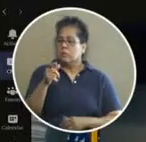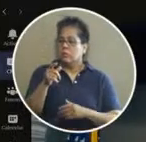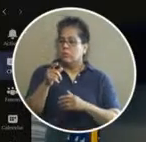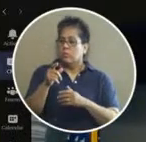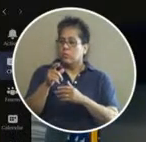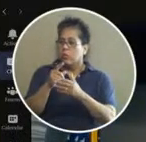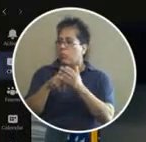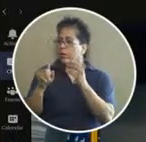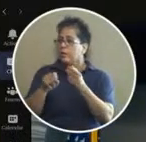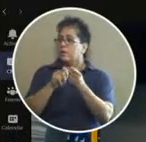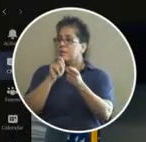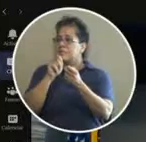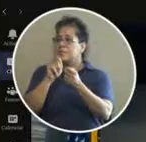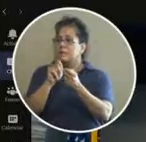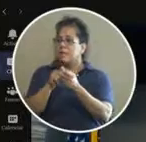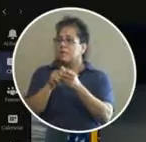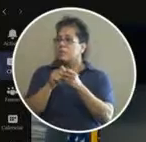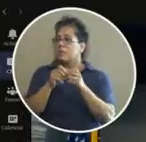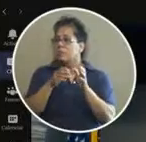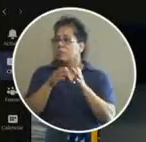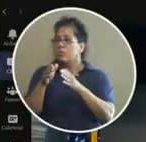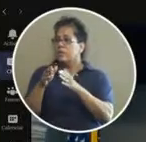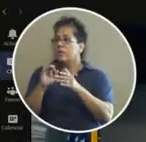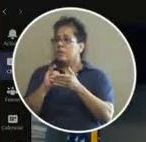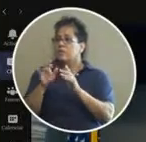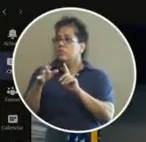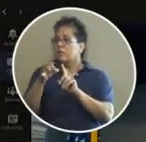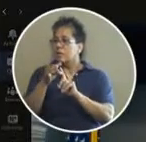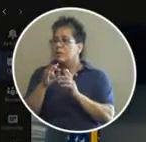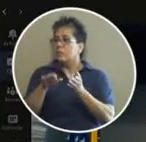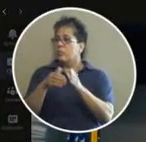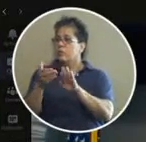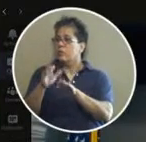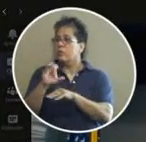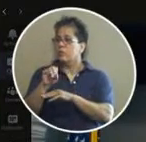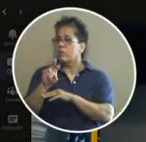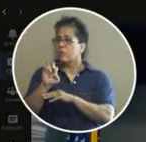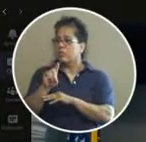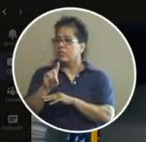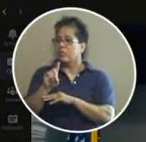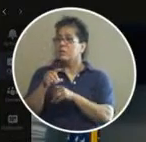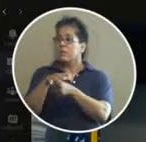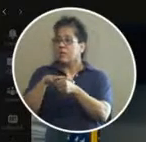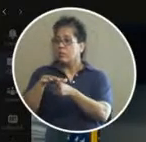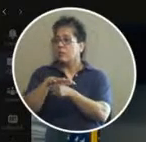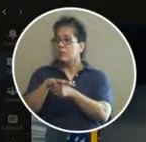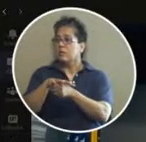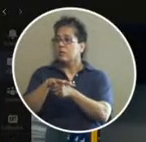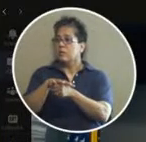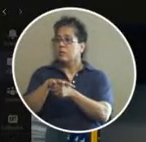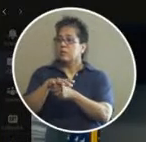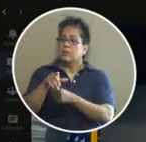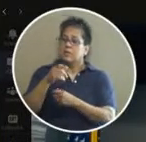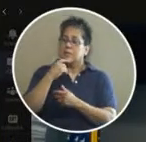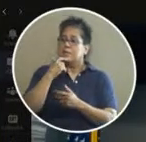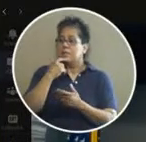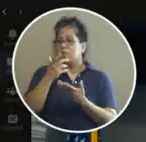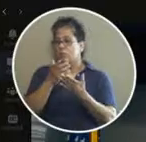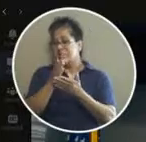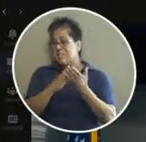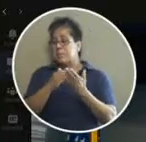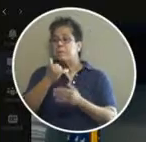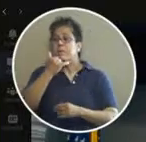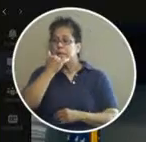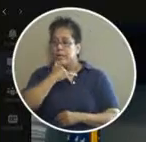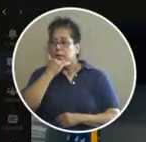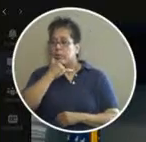exactas son las cifras de contagio y muertes por COVID en el condado? Se menciona que hubo errores en